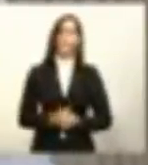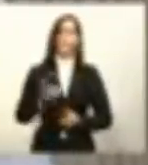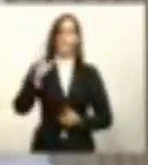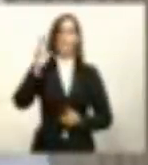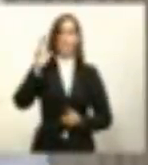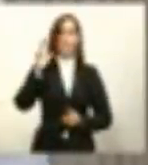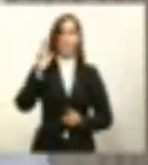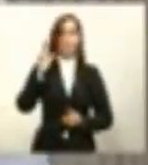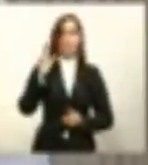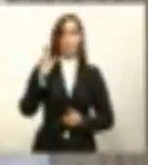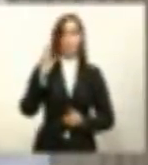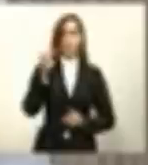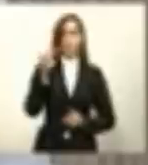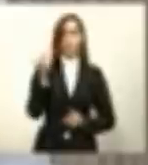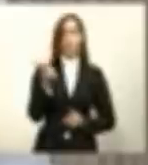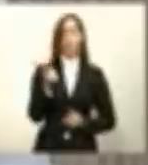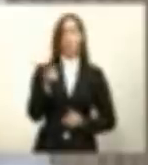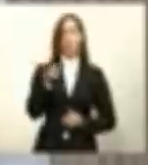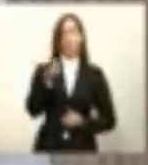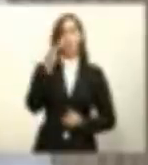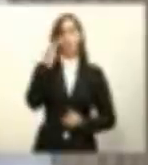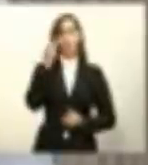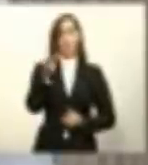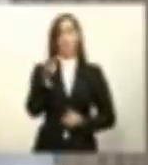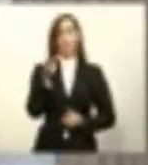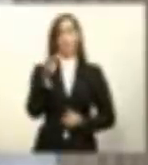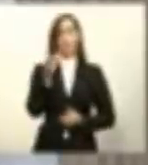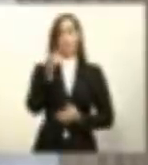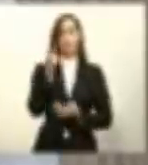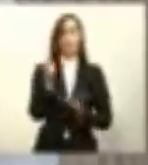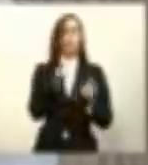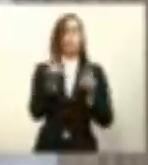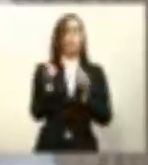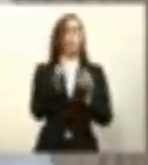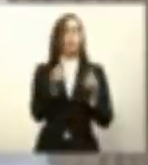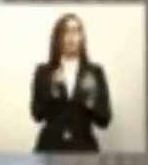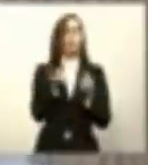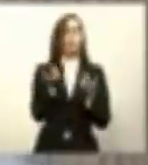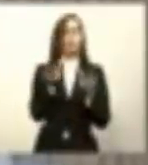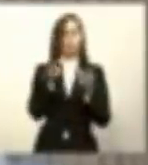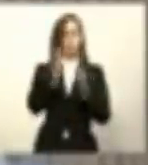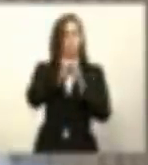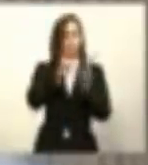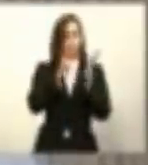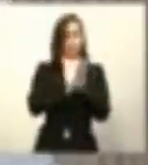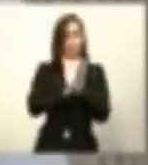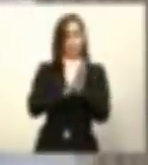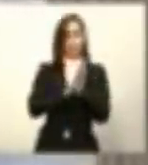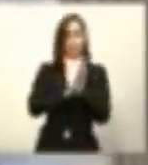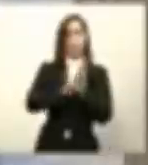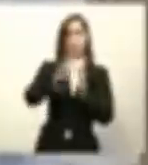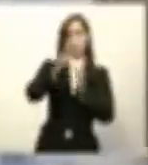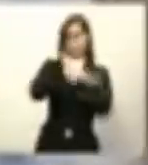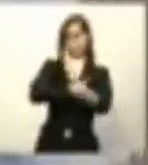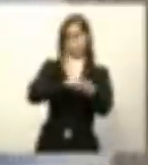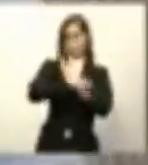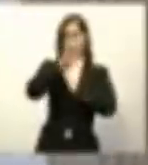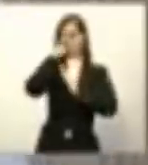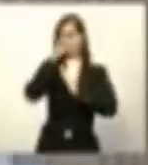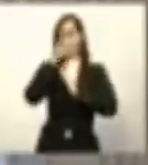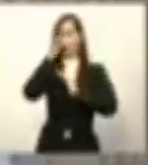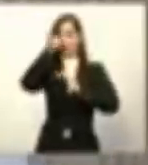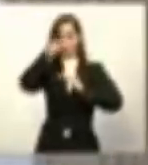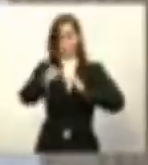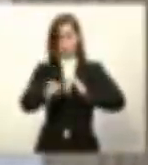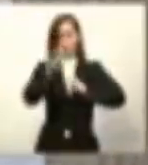Tercero, tomar las medidas apropiadas, cada país en su propio territorio, para